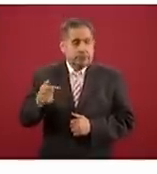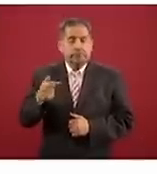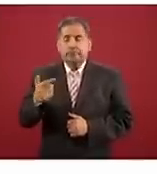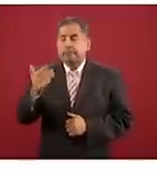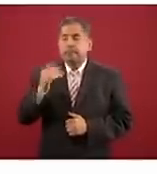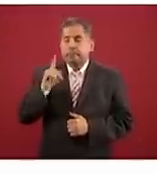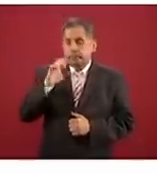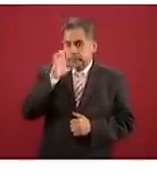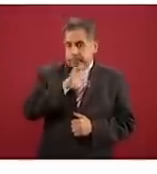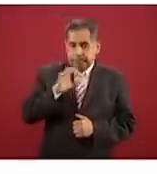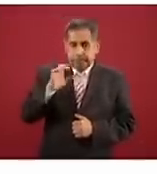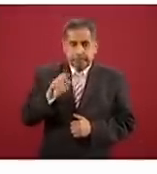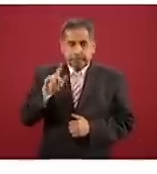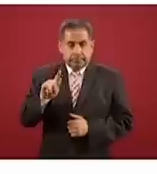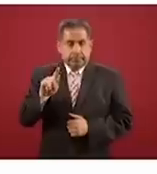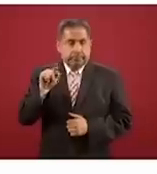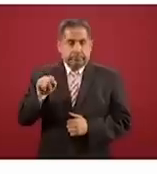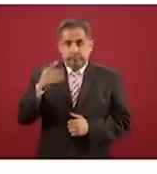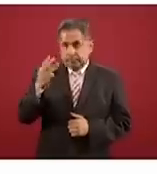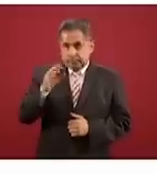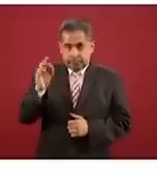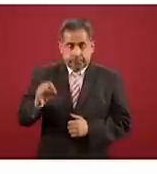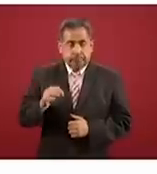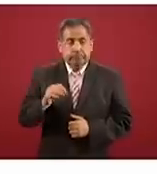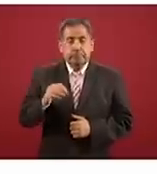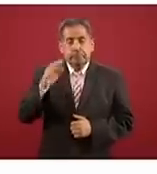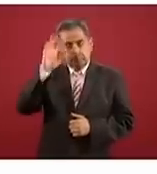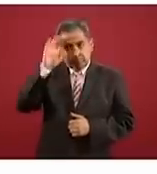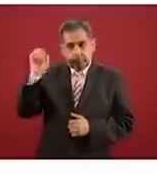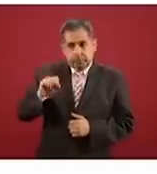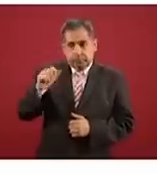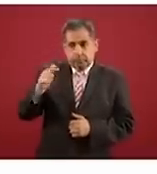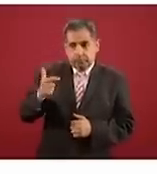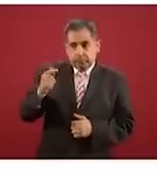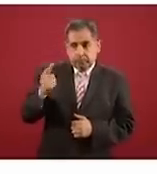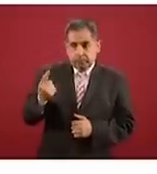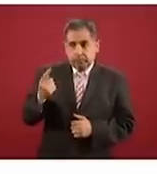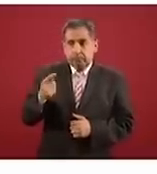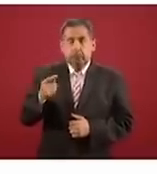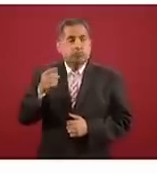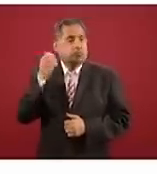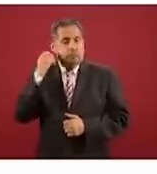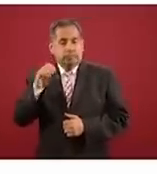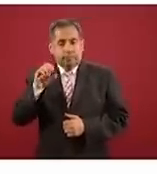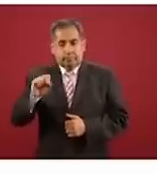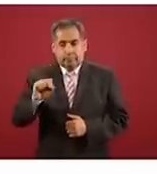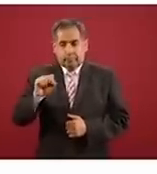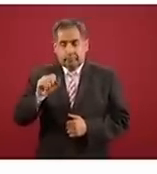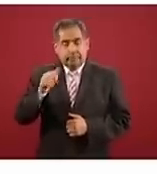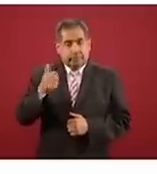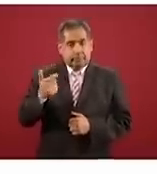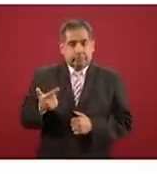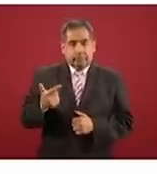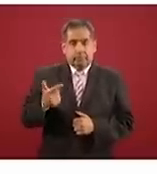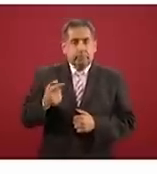Aguascalientes 7.3%, Morelos 7.1%, Oaxaca 6.7%. El promedio nacional